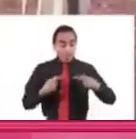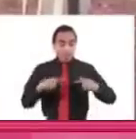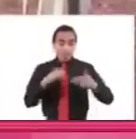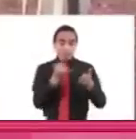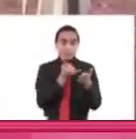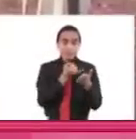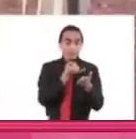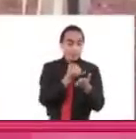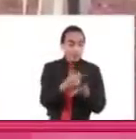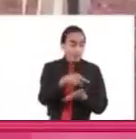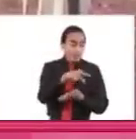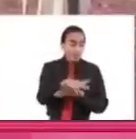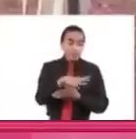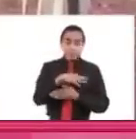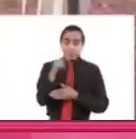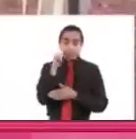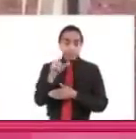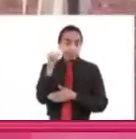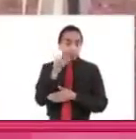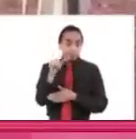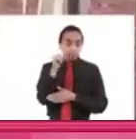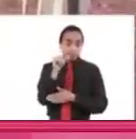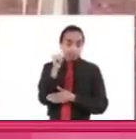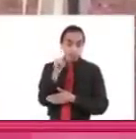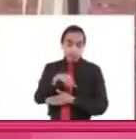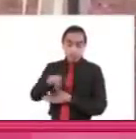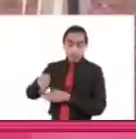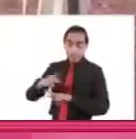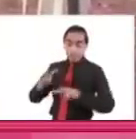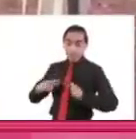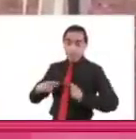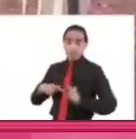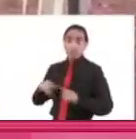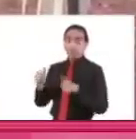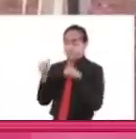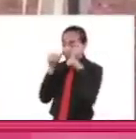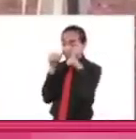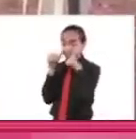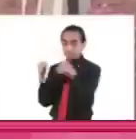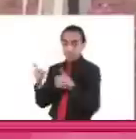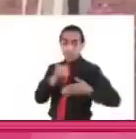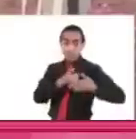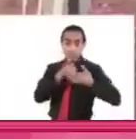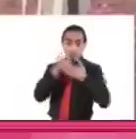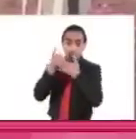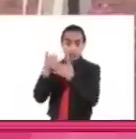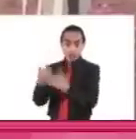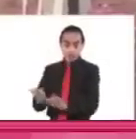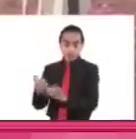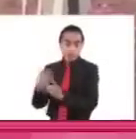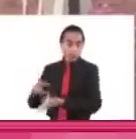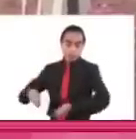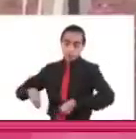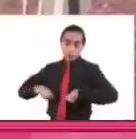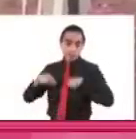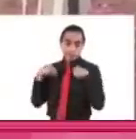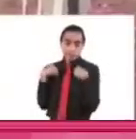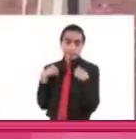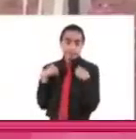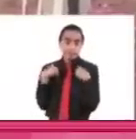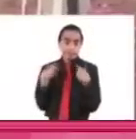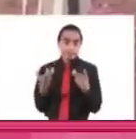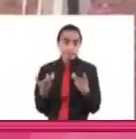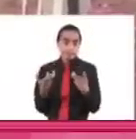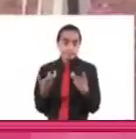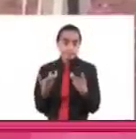hablamos de que son dos proyectos de nación, de gobierno, el odio y la calumnia, y el otro la verdad y la honestidad. Obviamente,